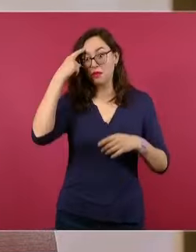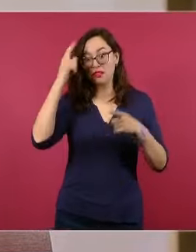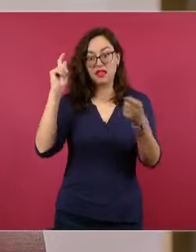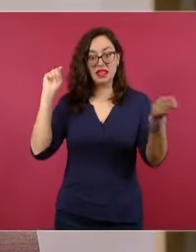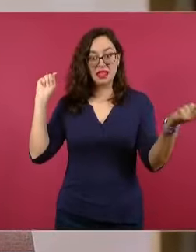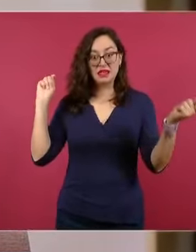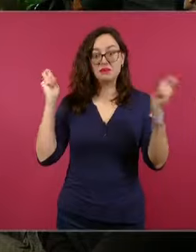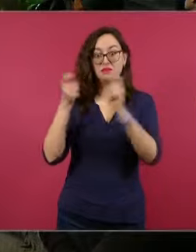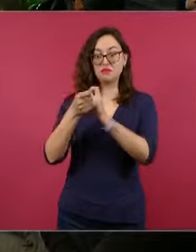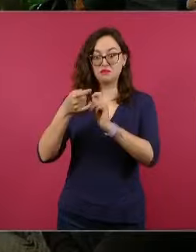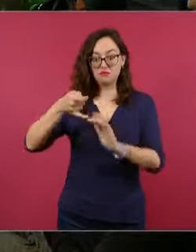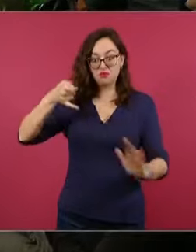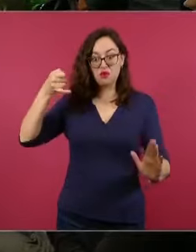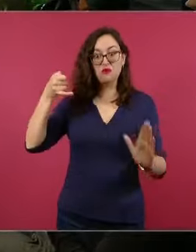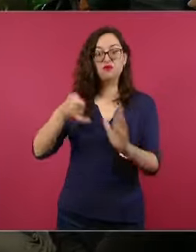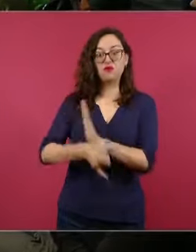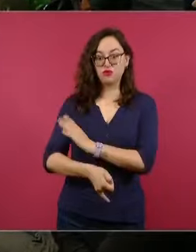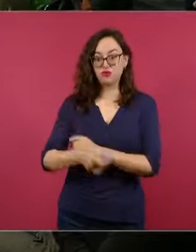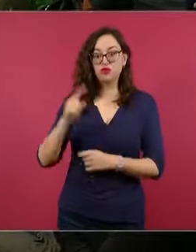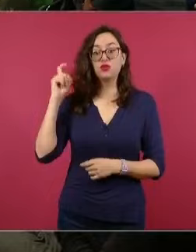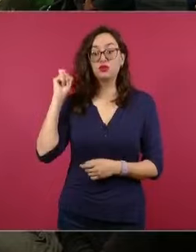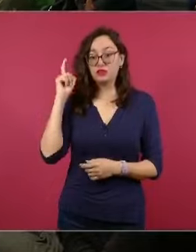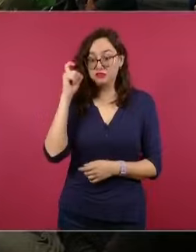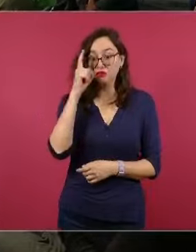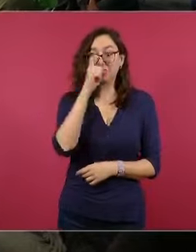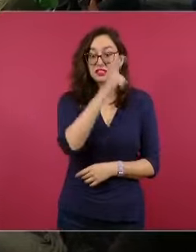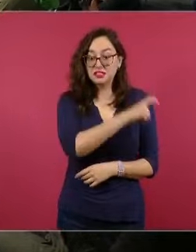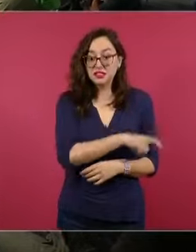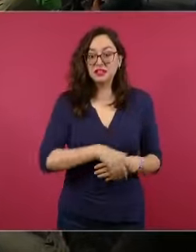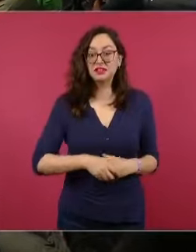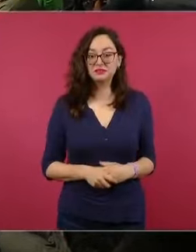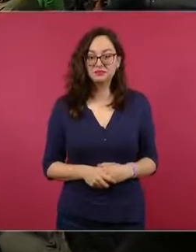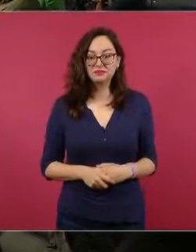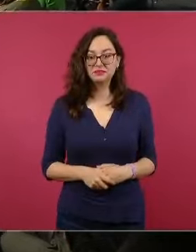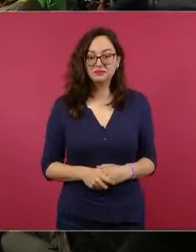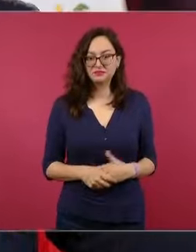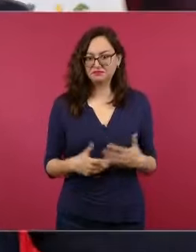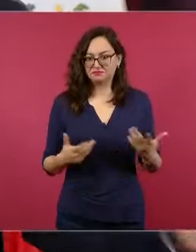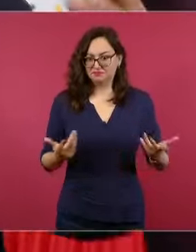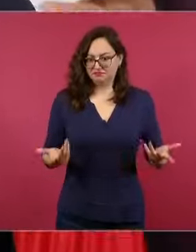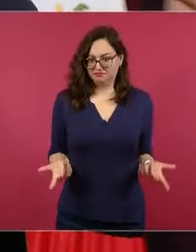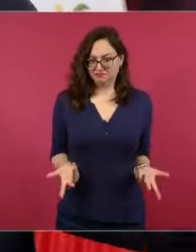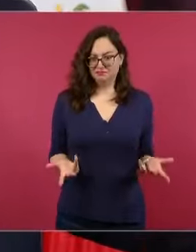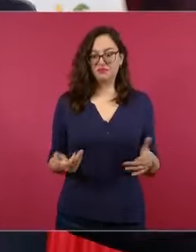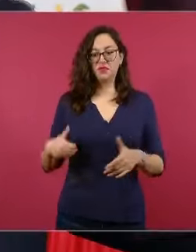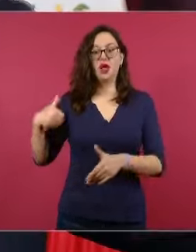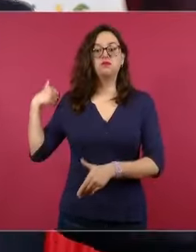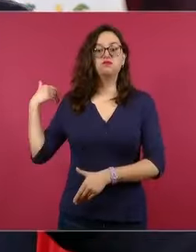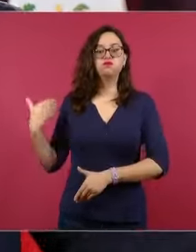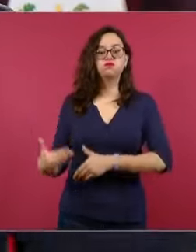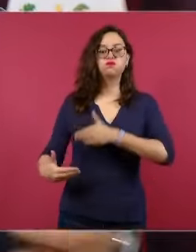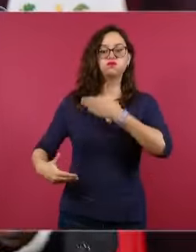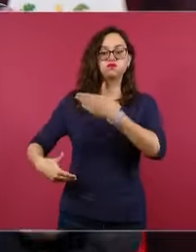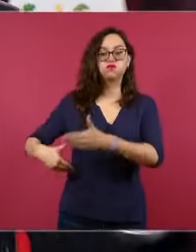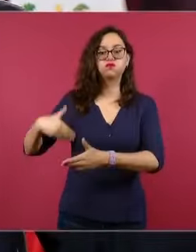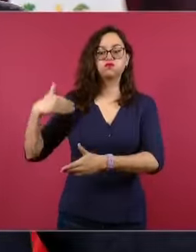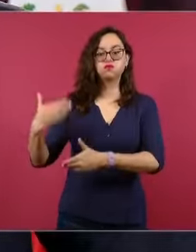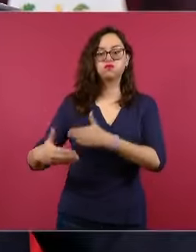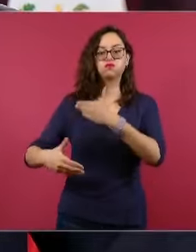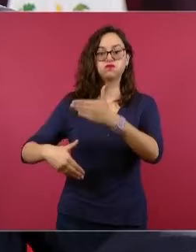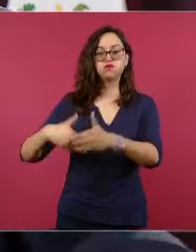e y se ha llevado a cabo este proceso en los últimos tiempos con la participación de